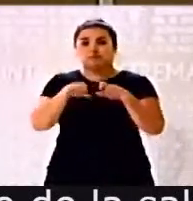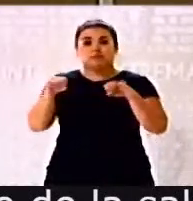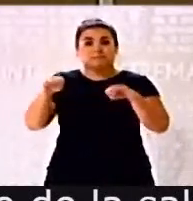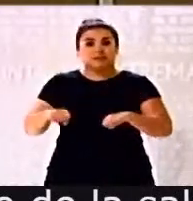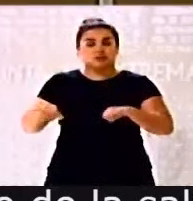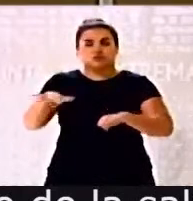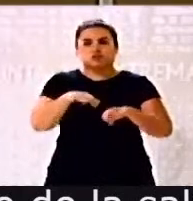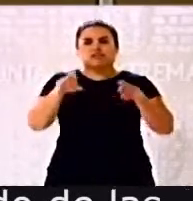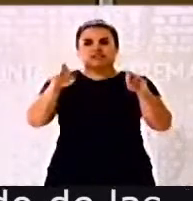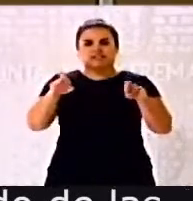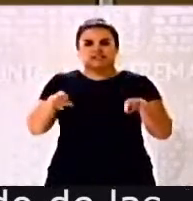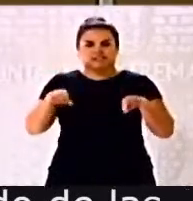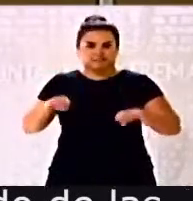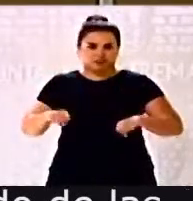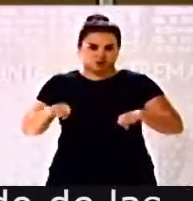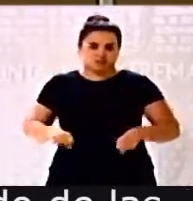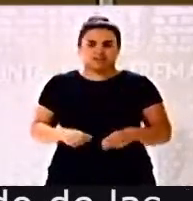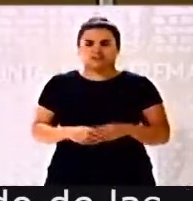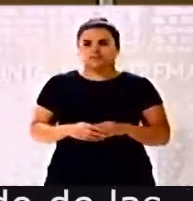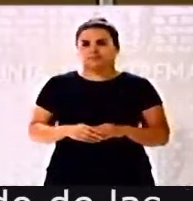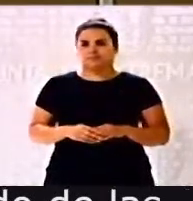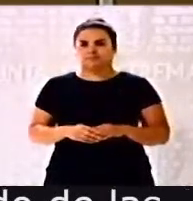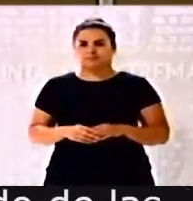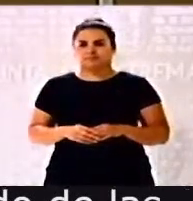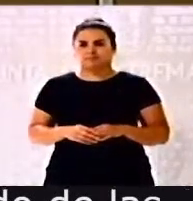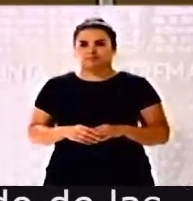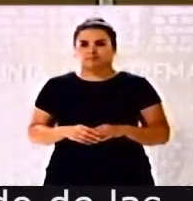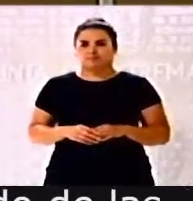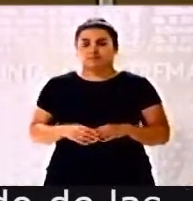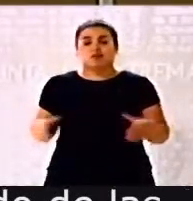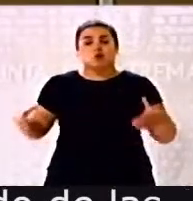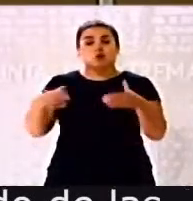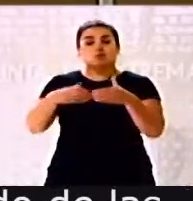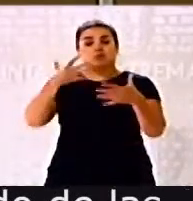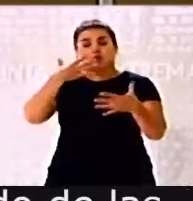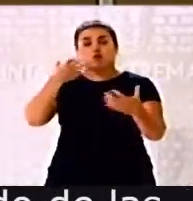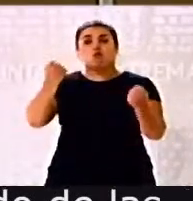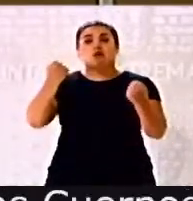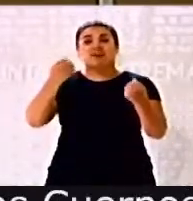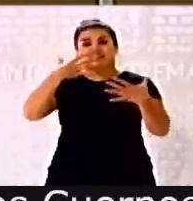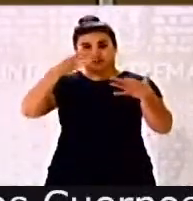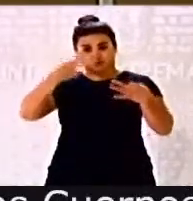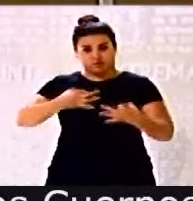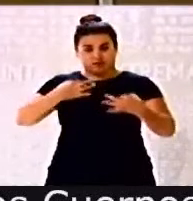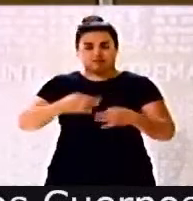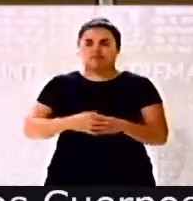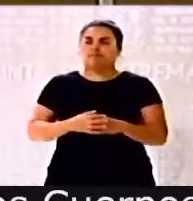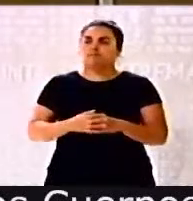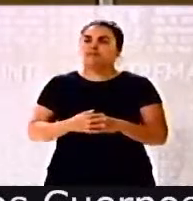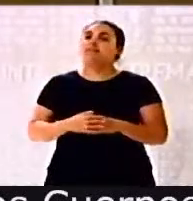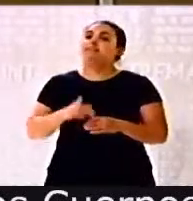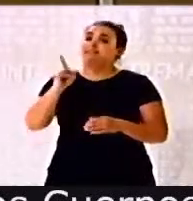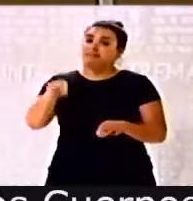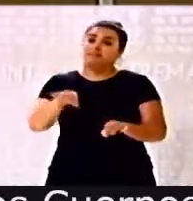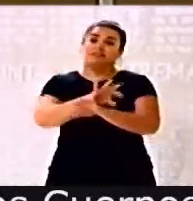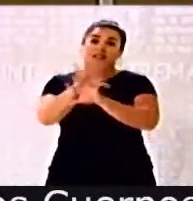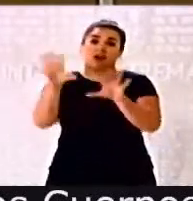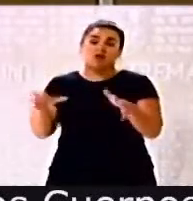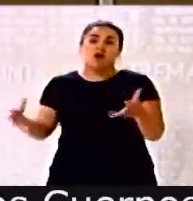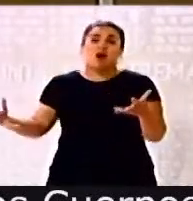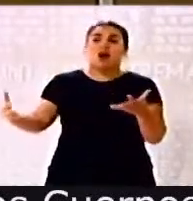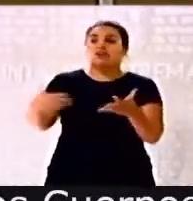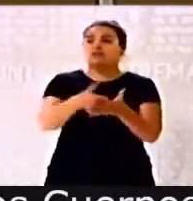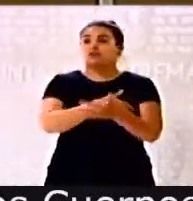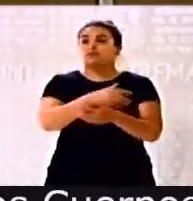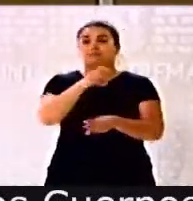en las residencias de mayores, a los cuerpos y fuerzas de seguridad y también, por supuesto, a todo